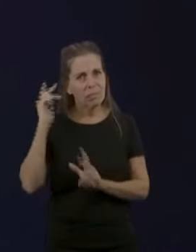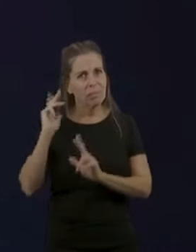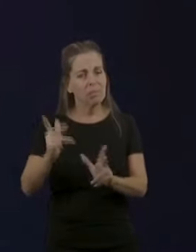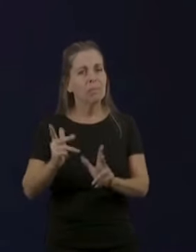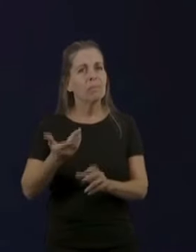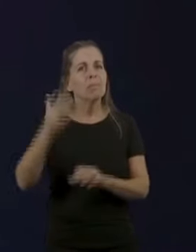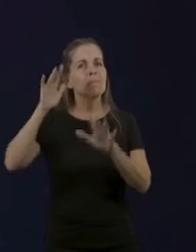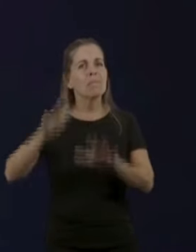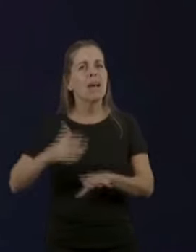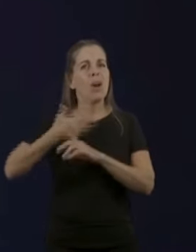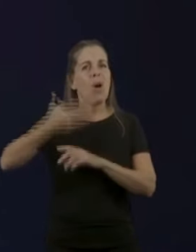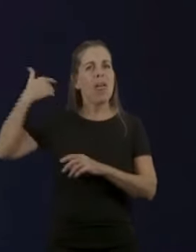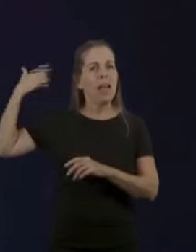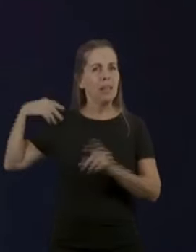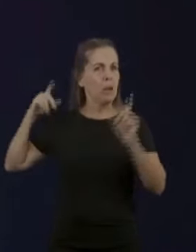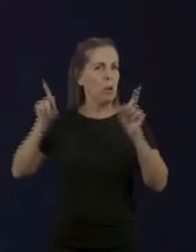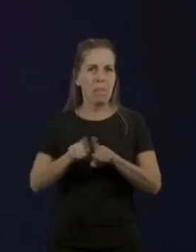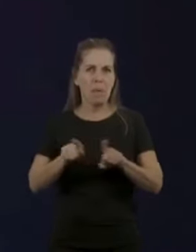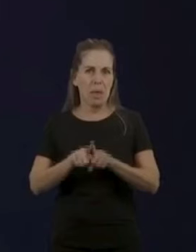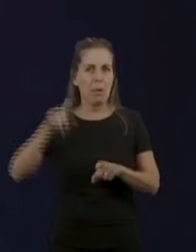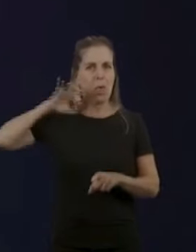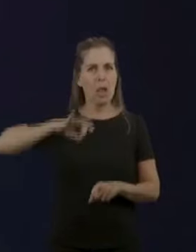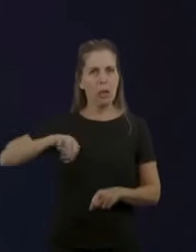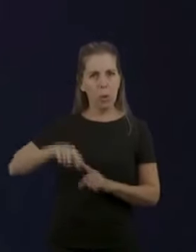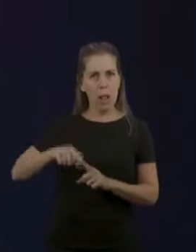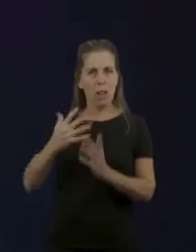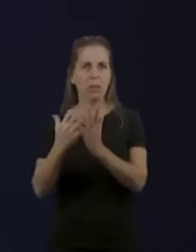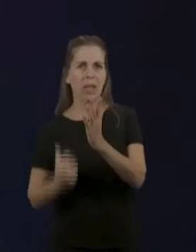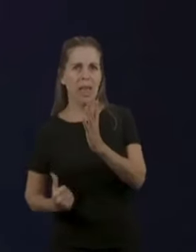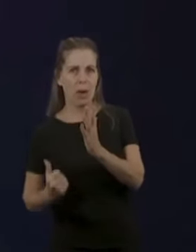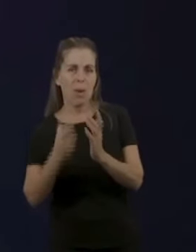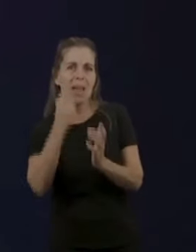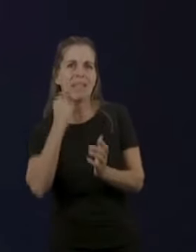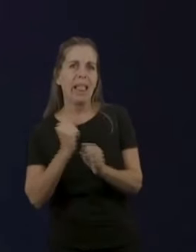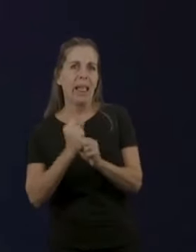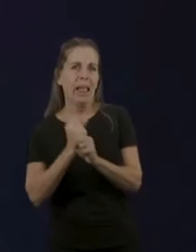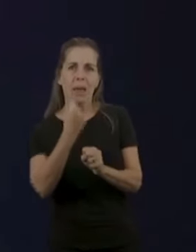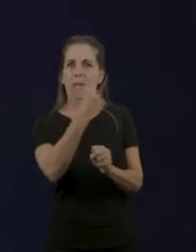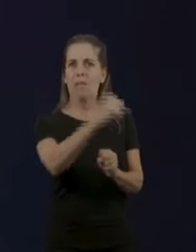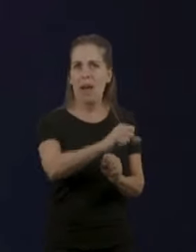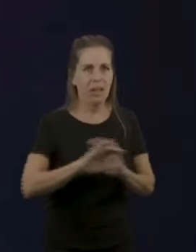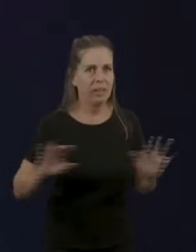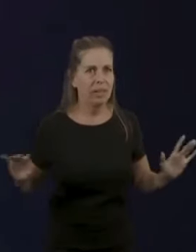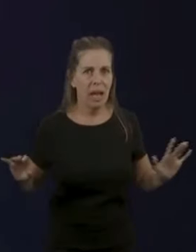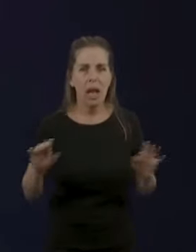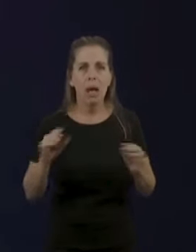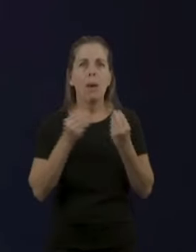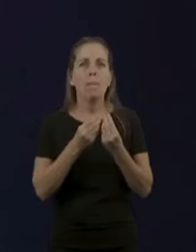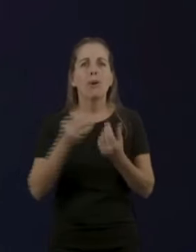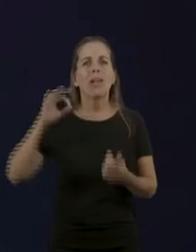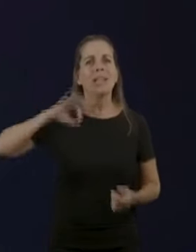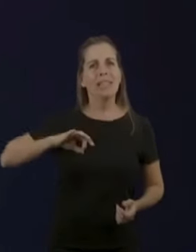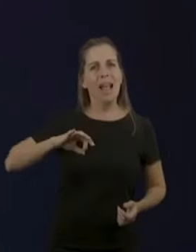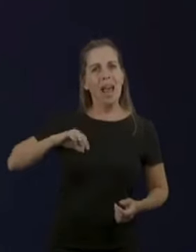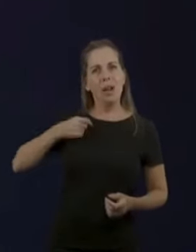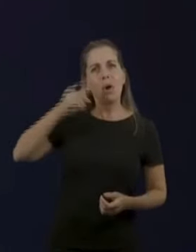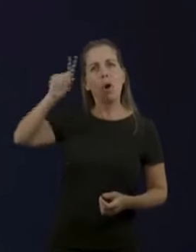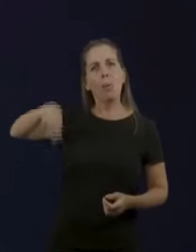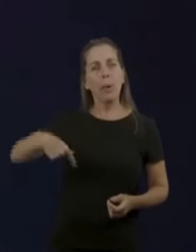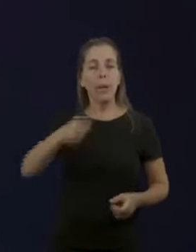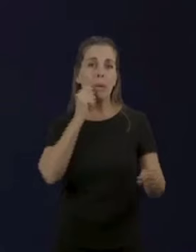anterior también el salario es la la contrapartida del del trabajo